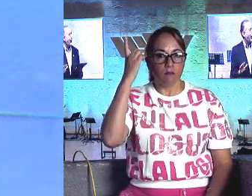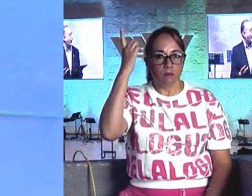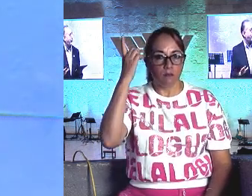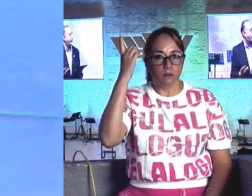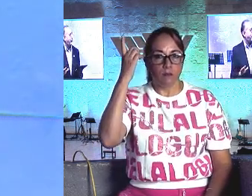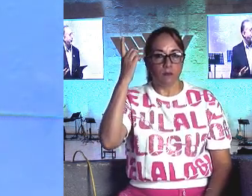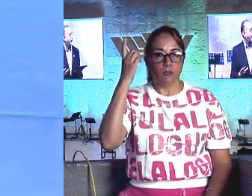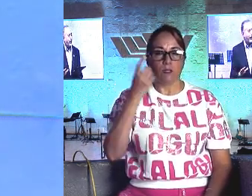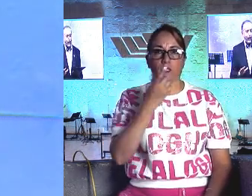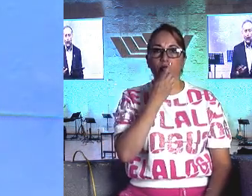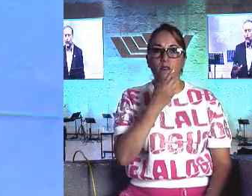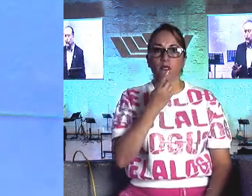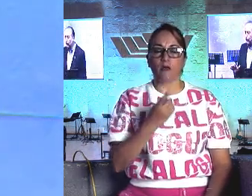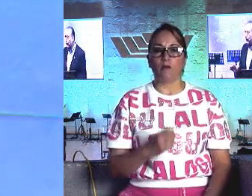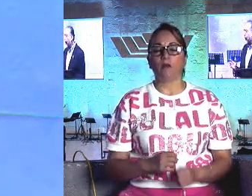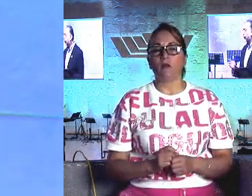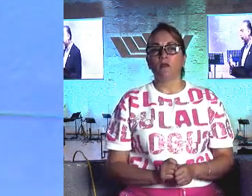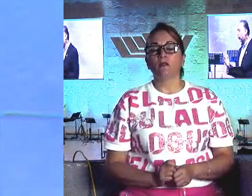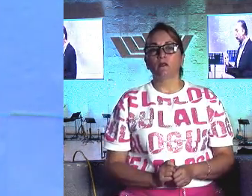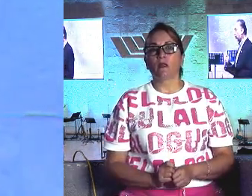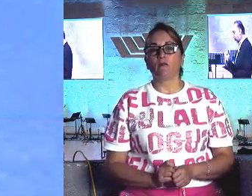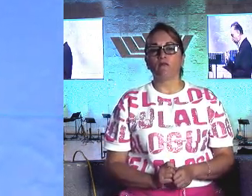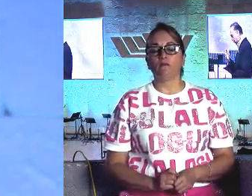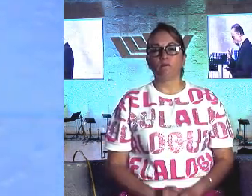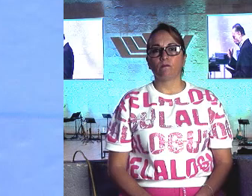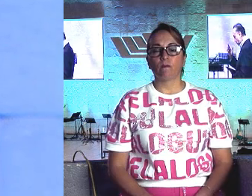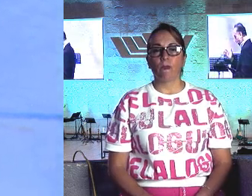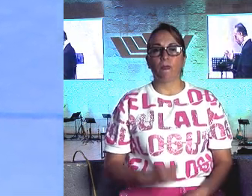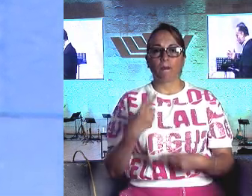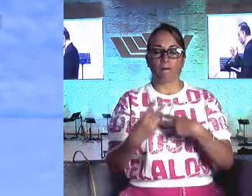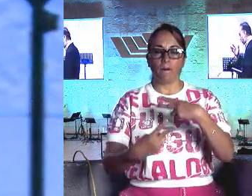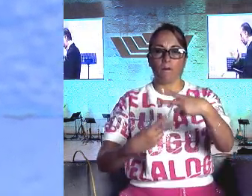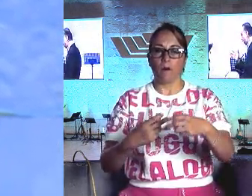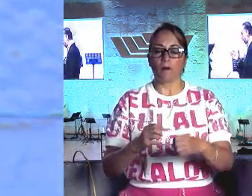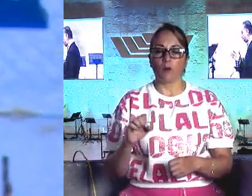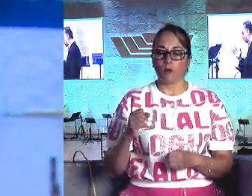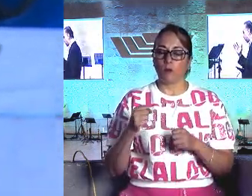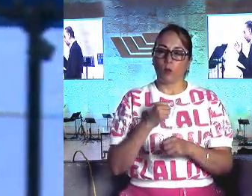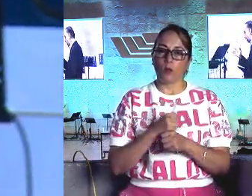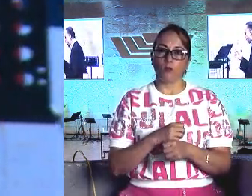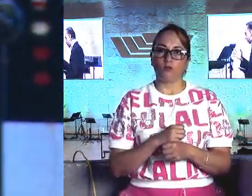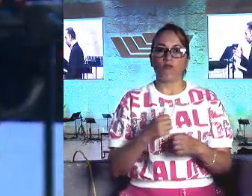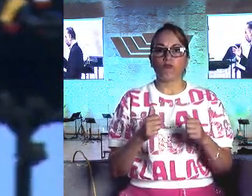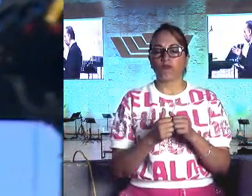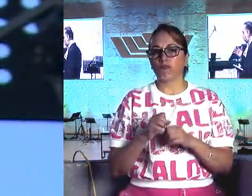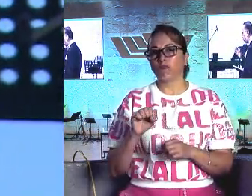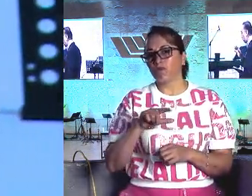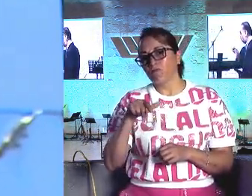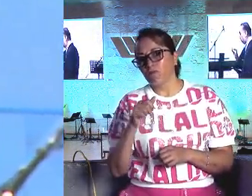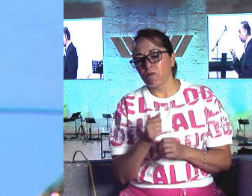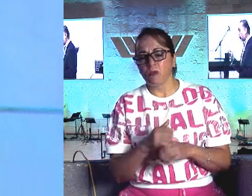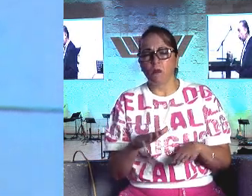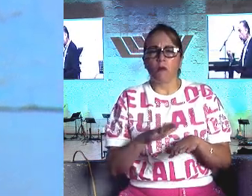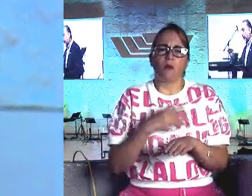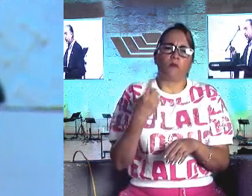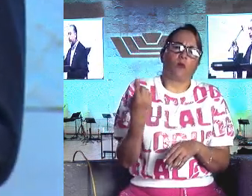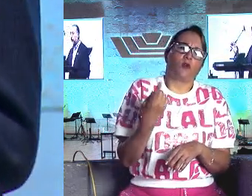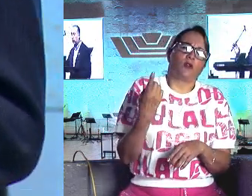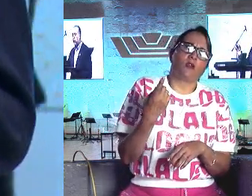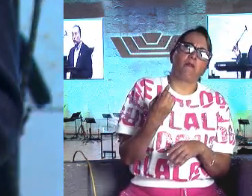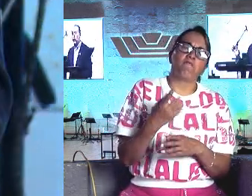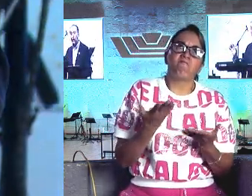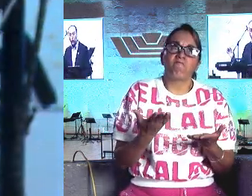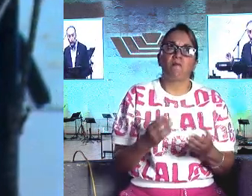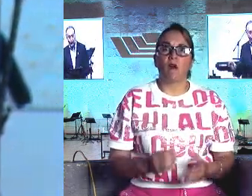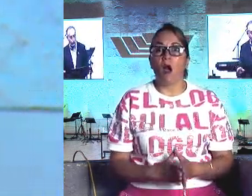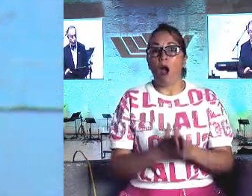él. Ahora, uno se podría preguntar, bueno, ¿y por qué estos que siguen a David están en esas condiciones? Bueno, pensemos un poco